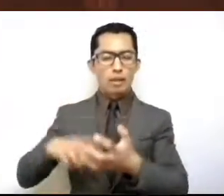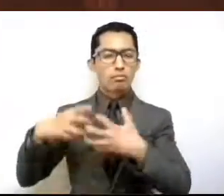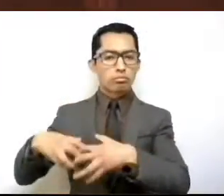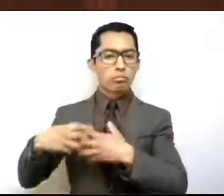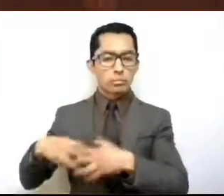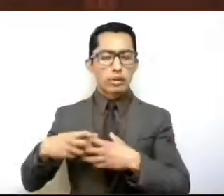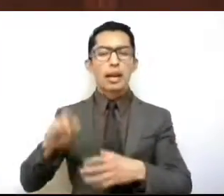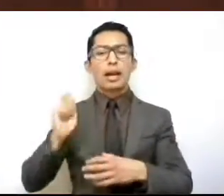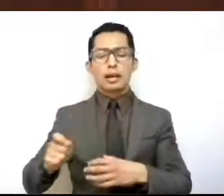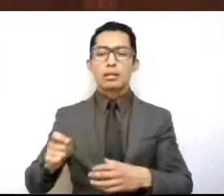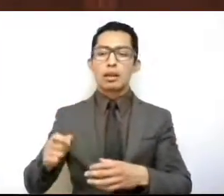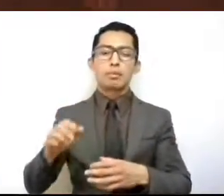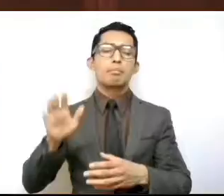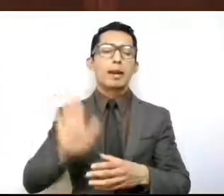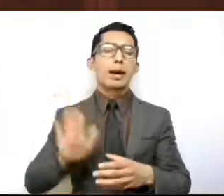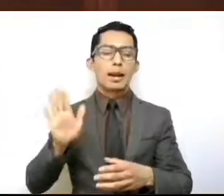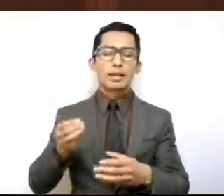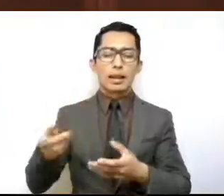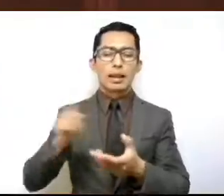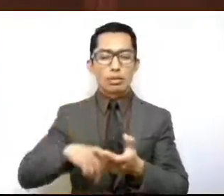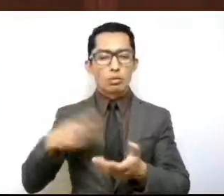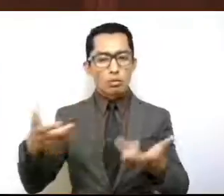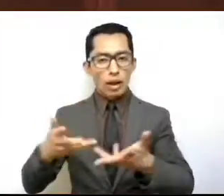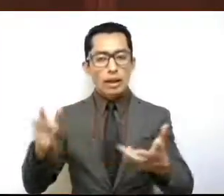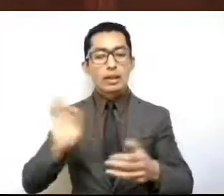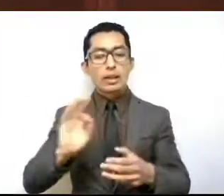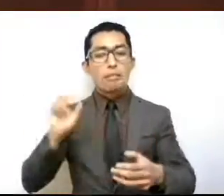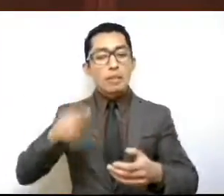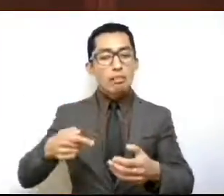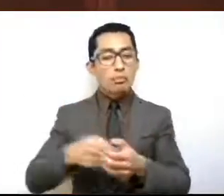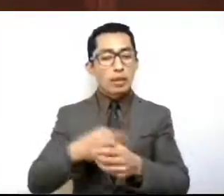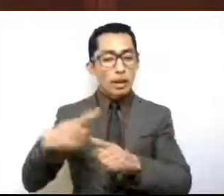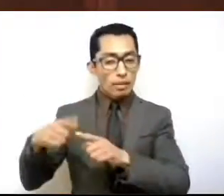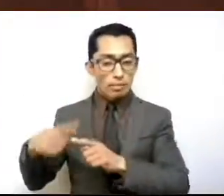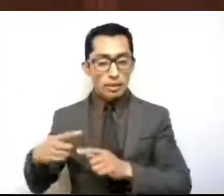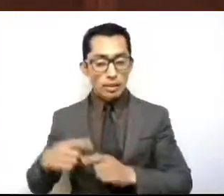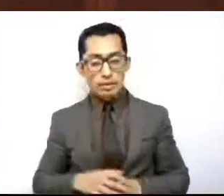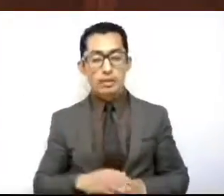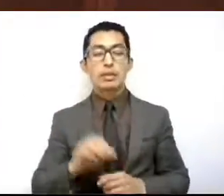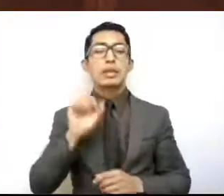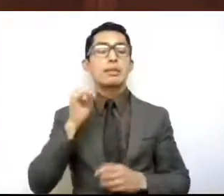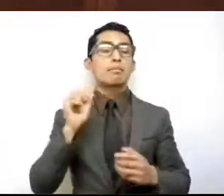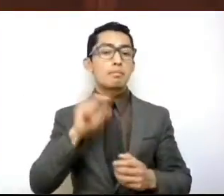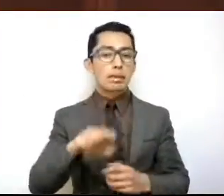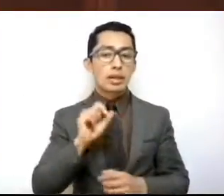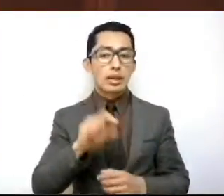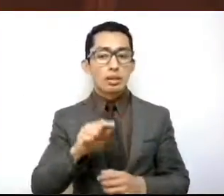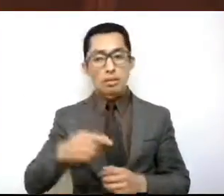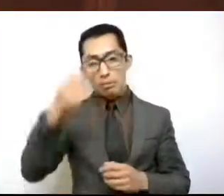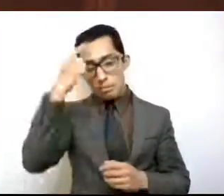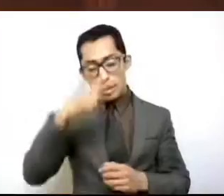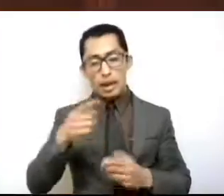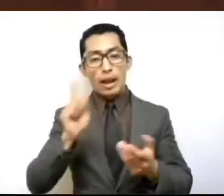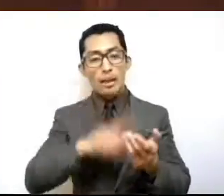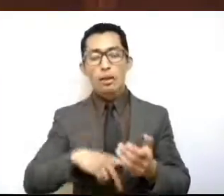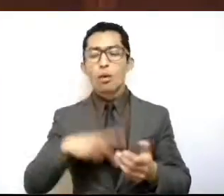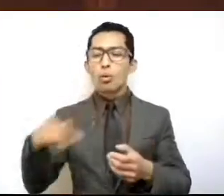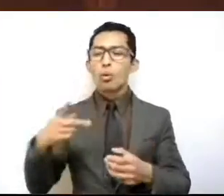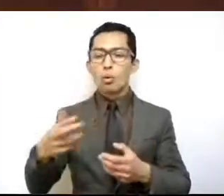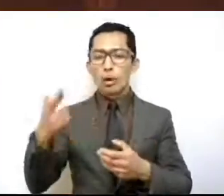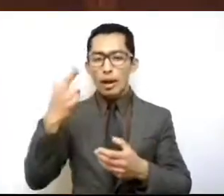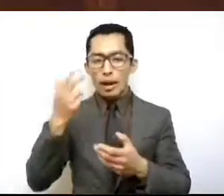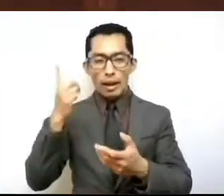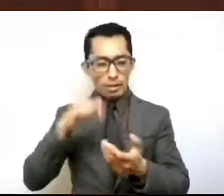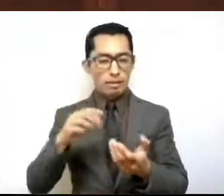nueva persona jurídica para la realización de las mismas actividades. Además, para prever que las causas excluyentes de